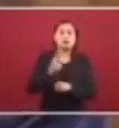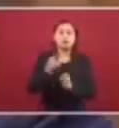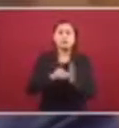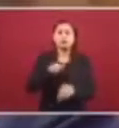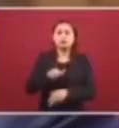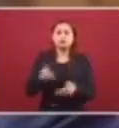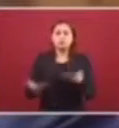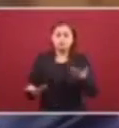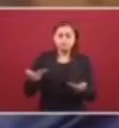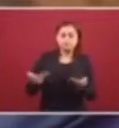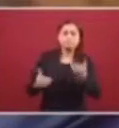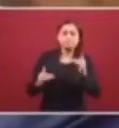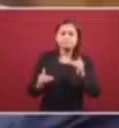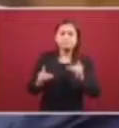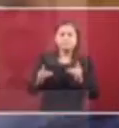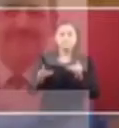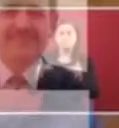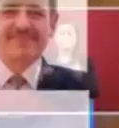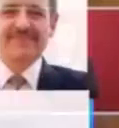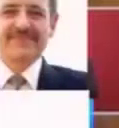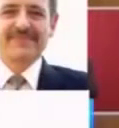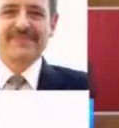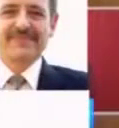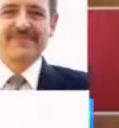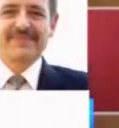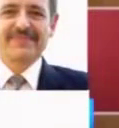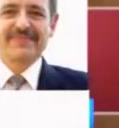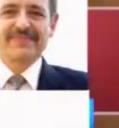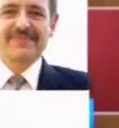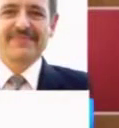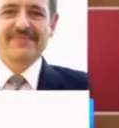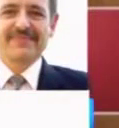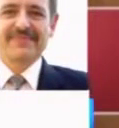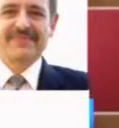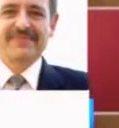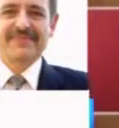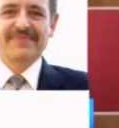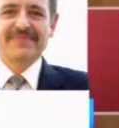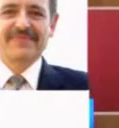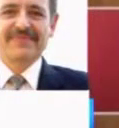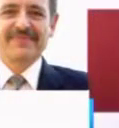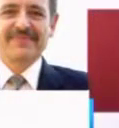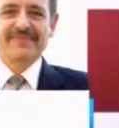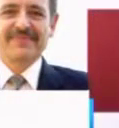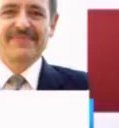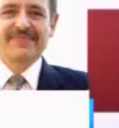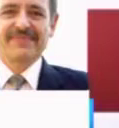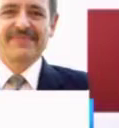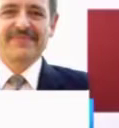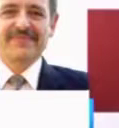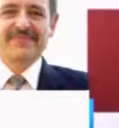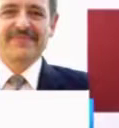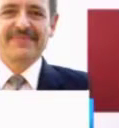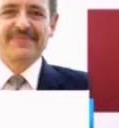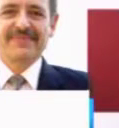ni claridad de métodos a aplicar para eso. Y esto nos lleva a ir dando